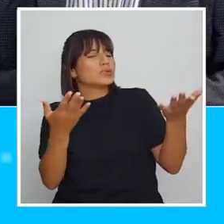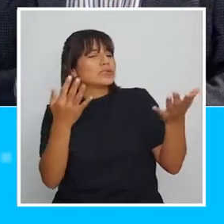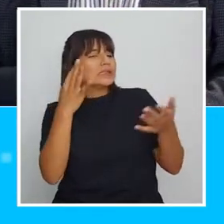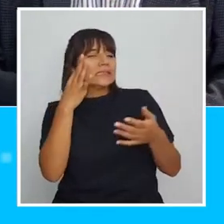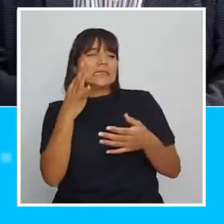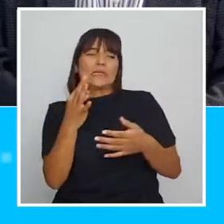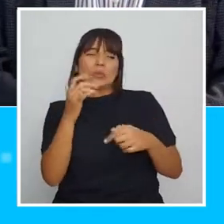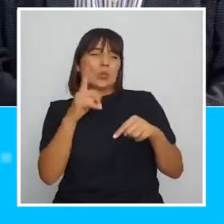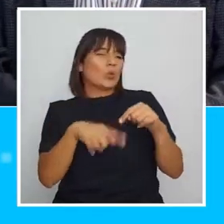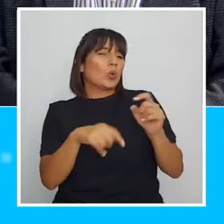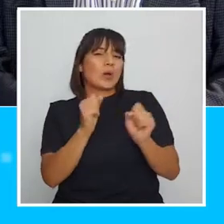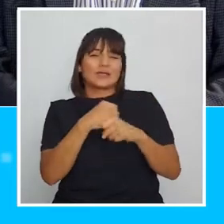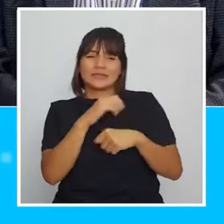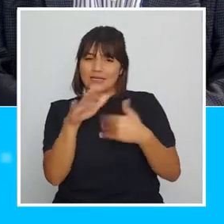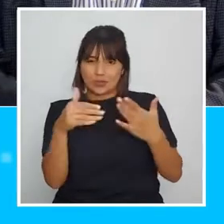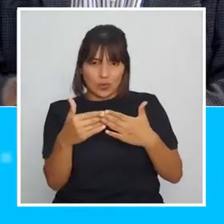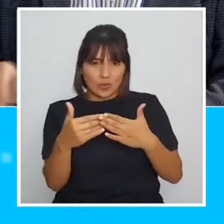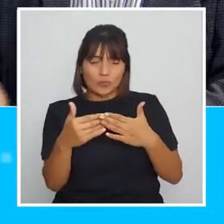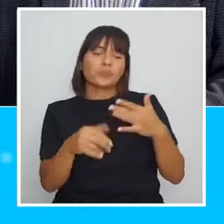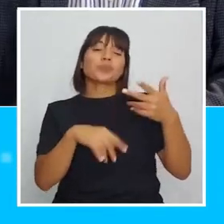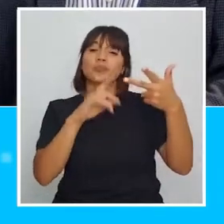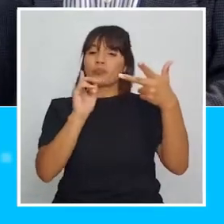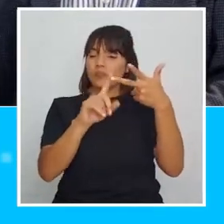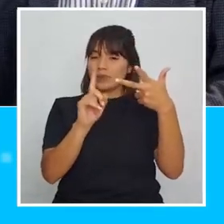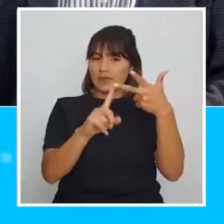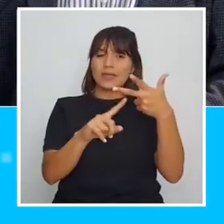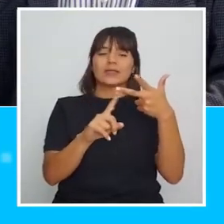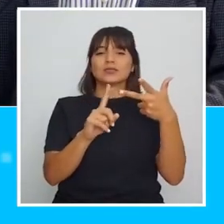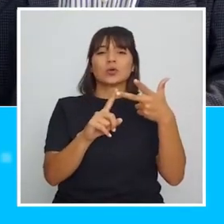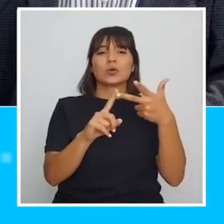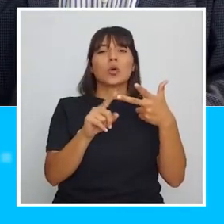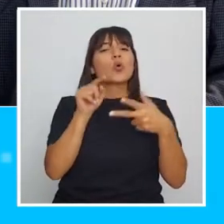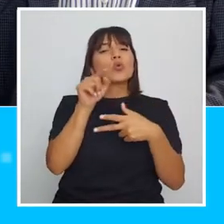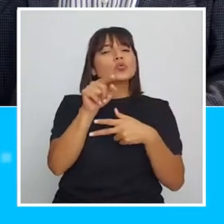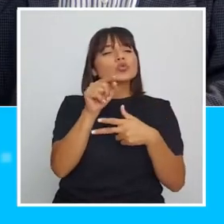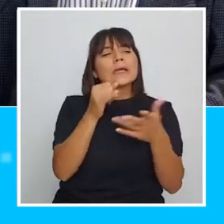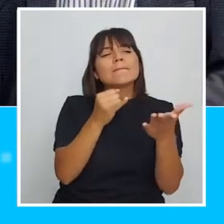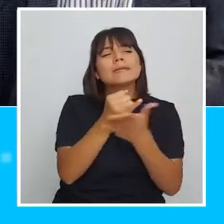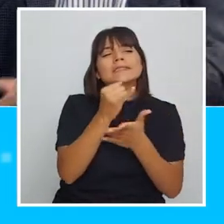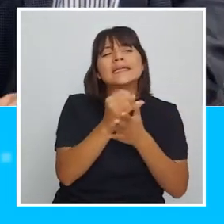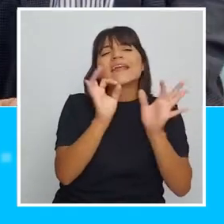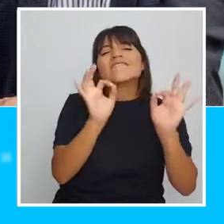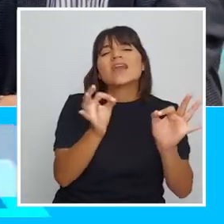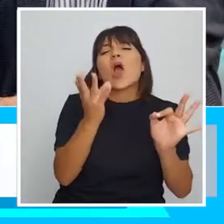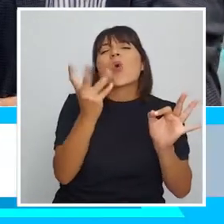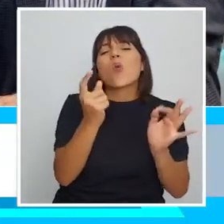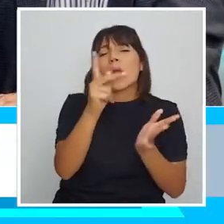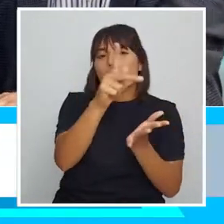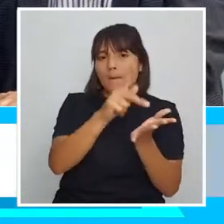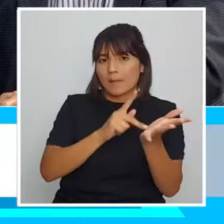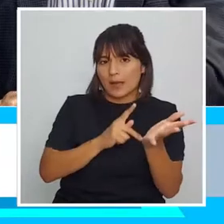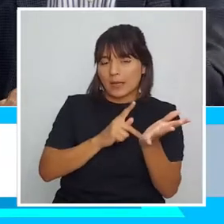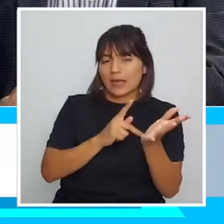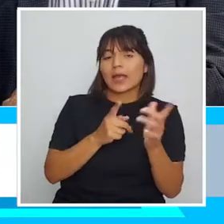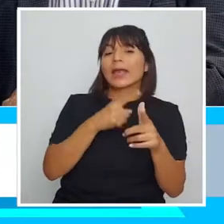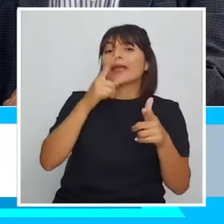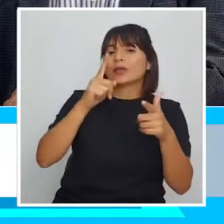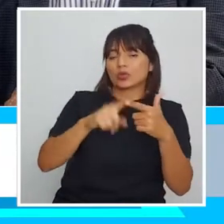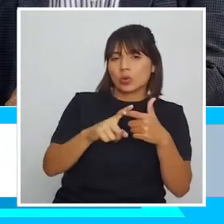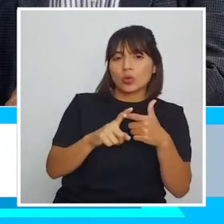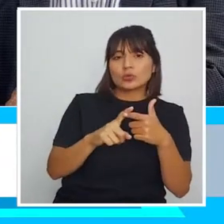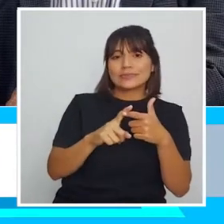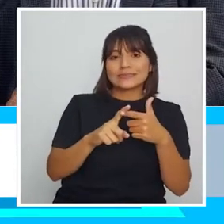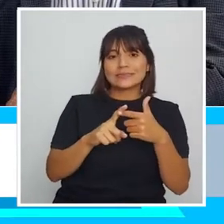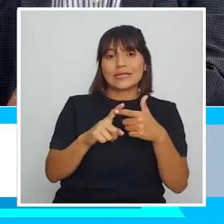El tercer ejercicio es averígüese bien cuánto va a recibir. y compare cuánto suma esa lista de